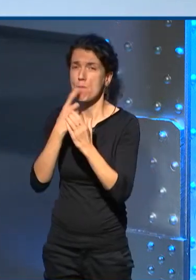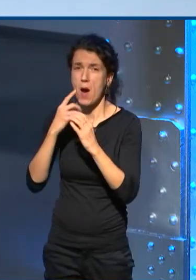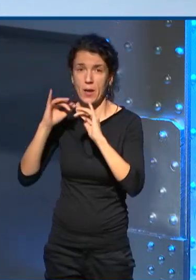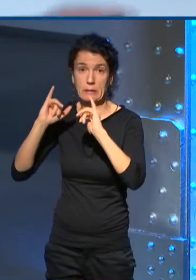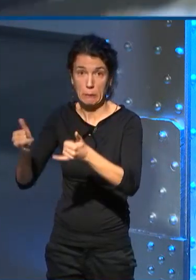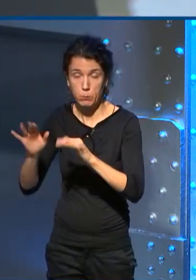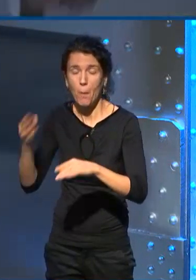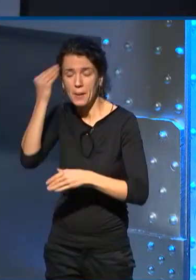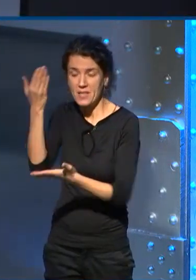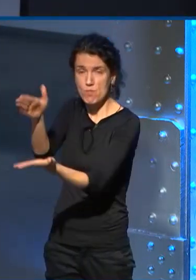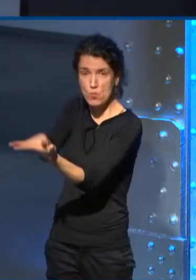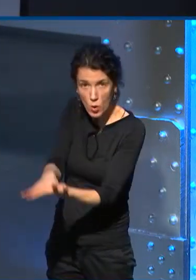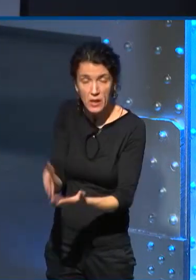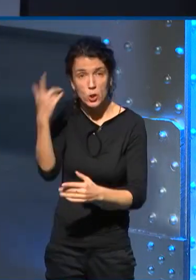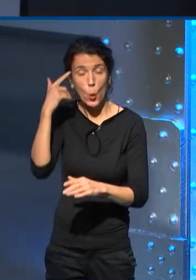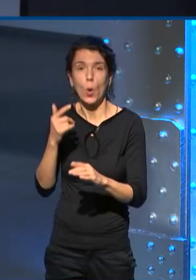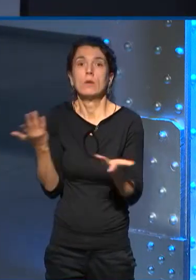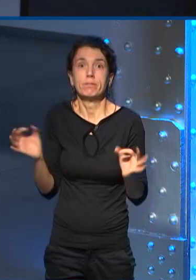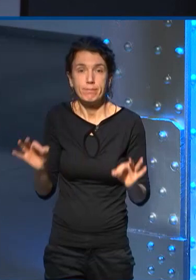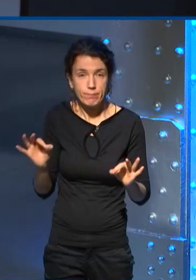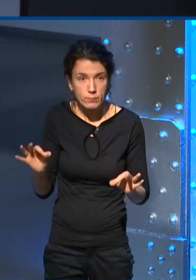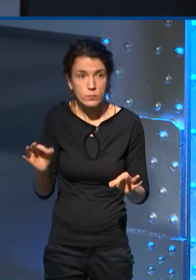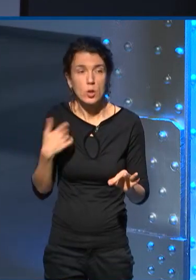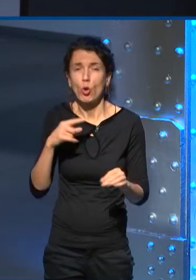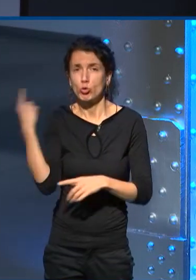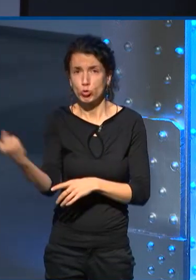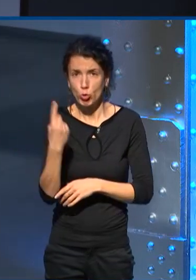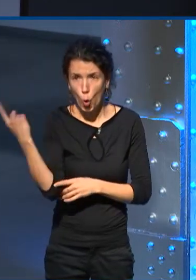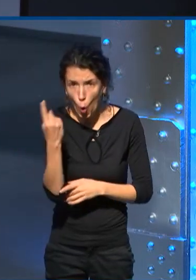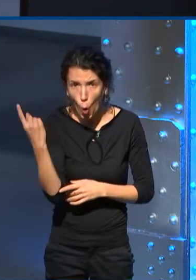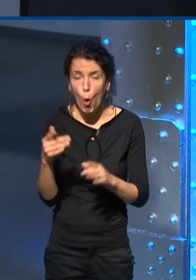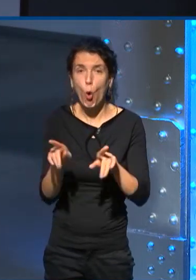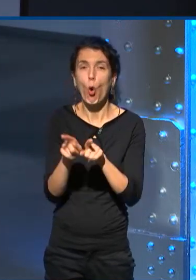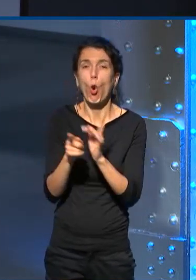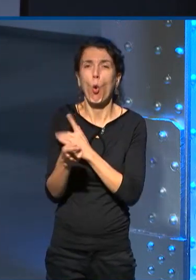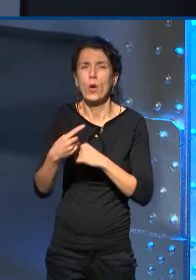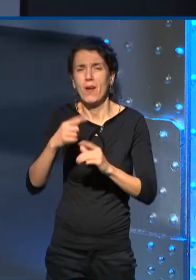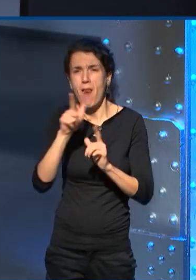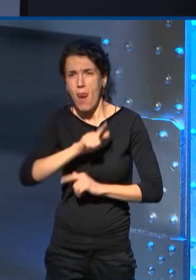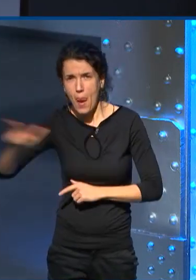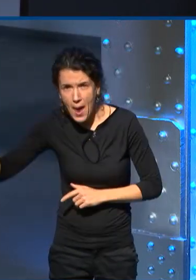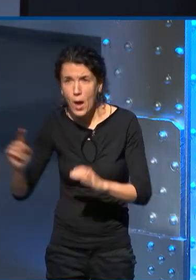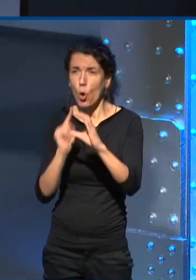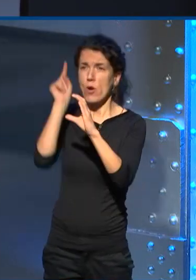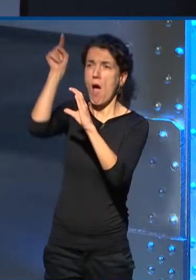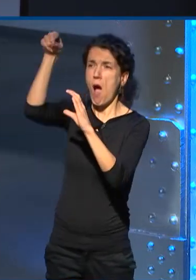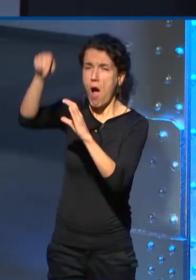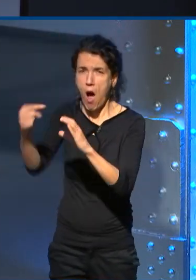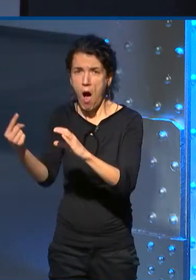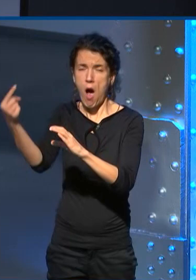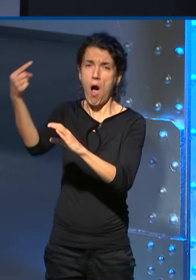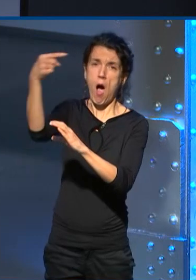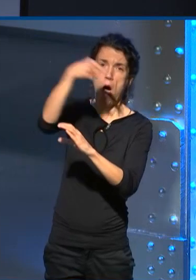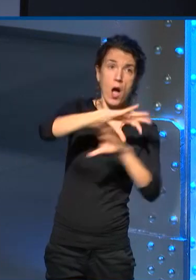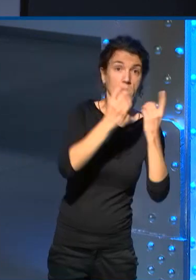piensa que está muerto, se tienen que ir y este se queda ahí solo. Y claro, Marte está a tomar viento, la nave se está yendo, desde la Tierra se dan cuenta